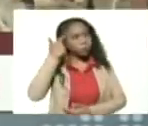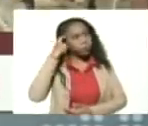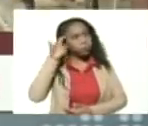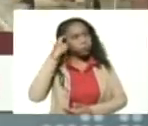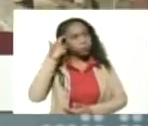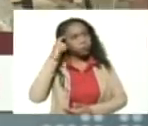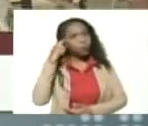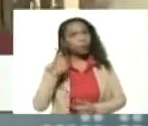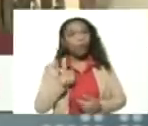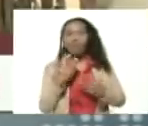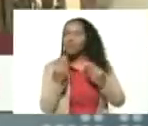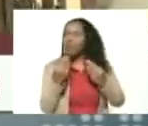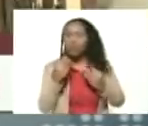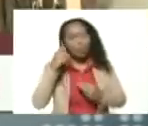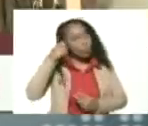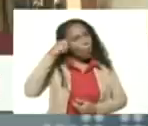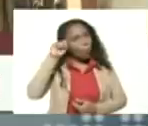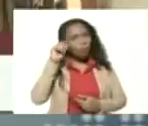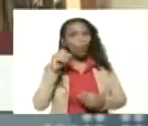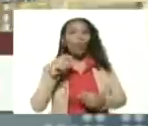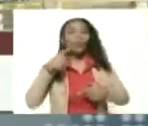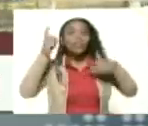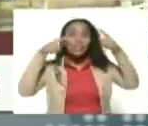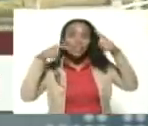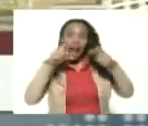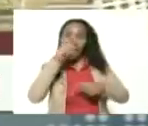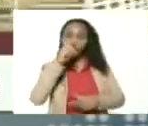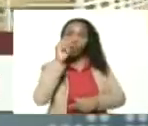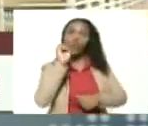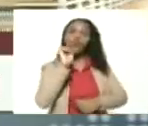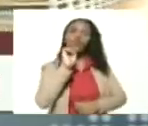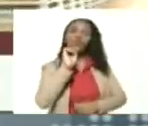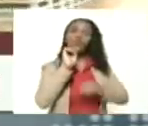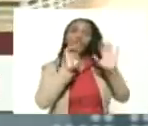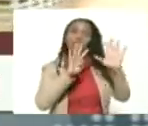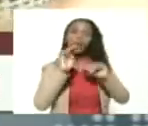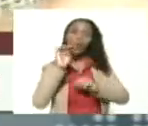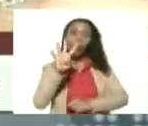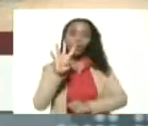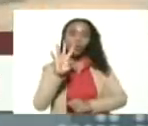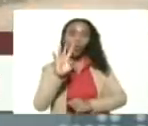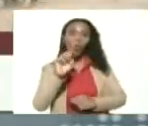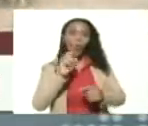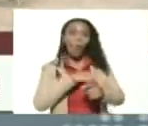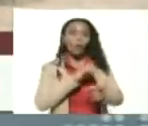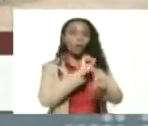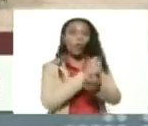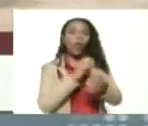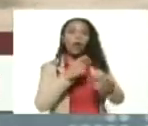He estado recordando mucho al comandante Chávez por allí en el año 94, cuando salió de la cárcel de la dignidad.